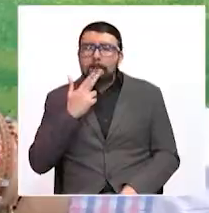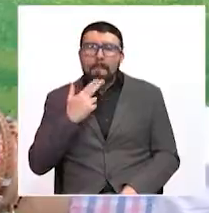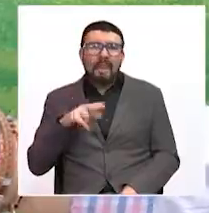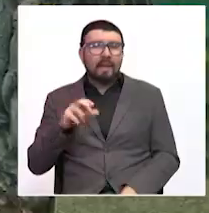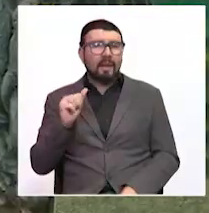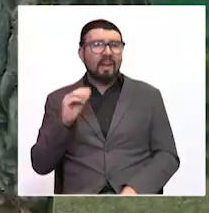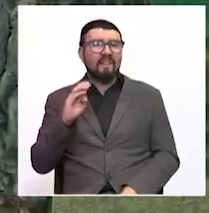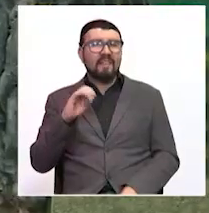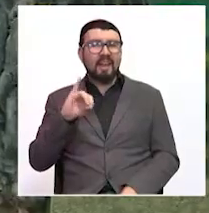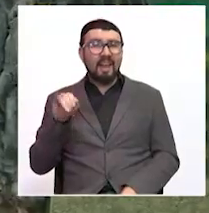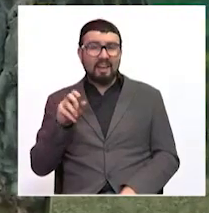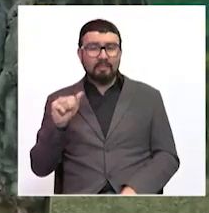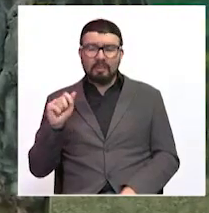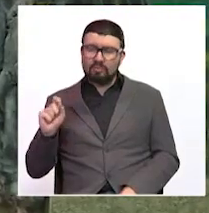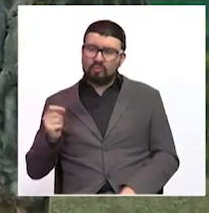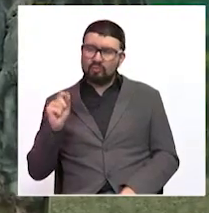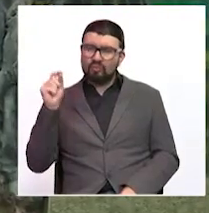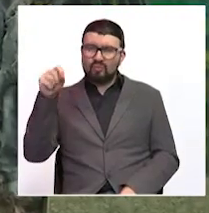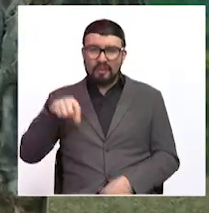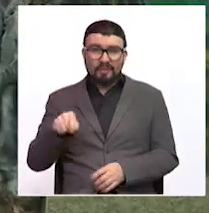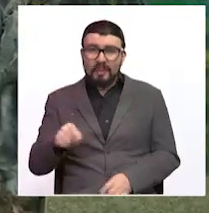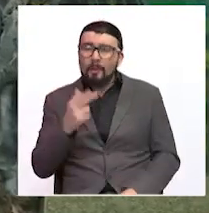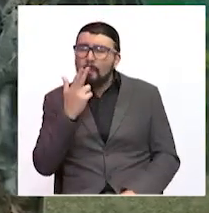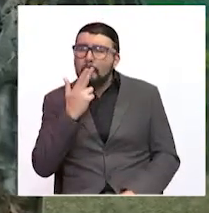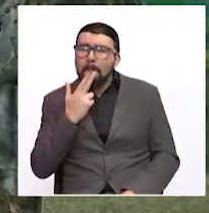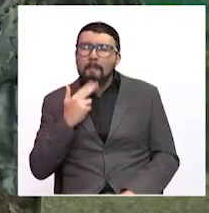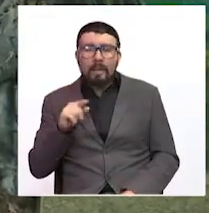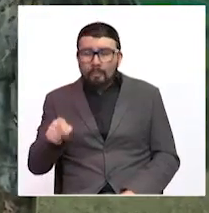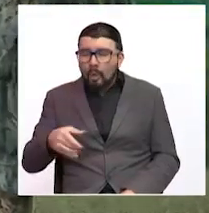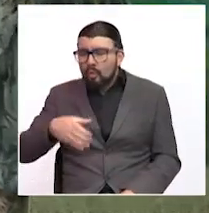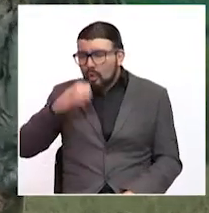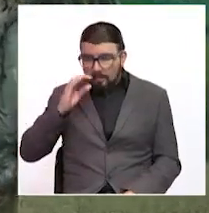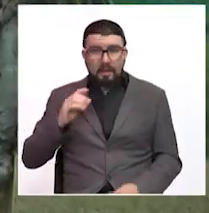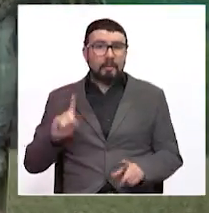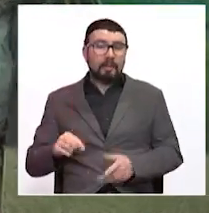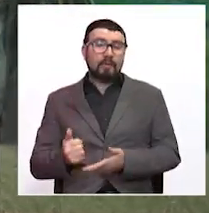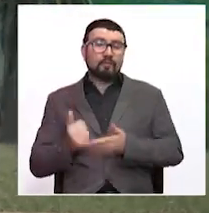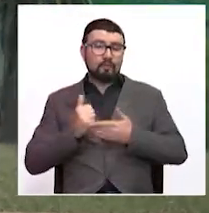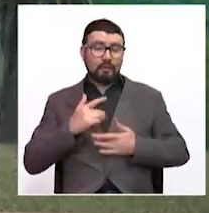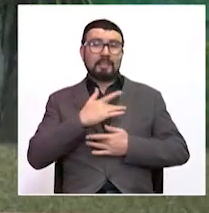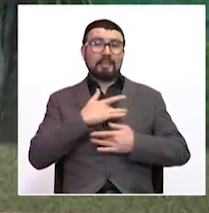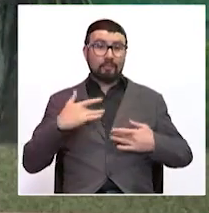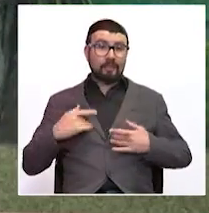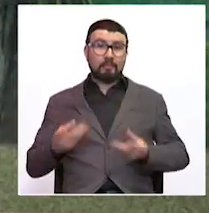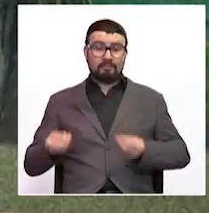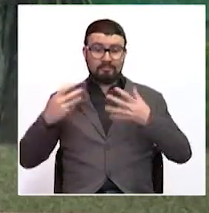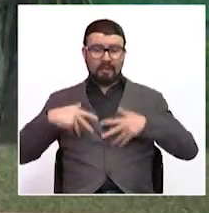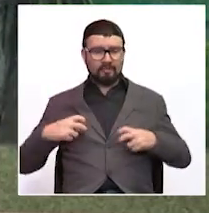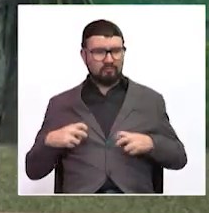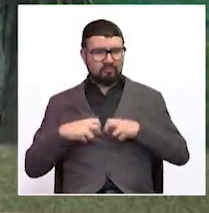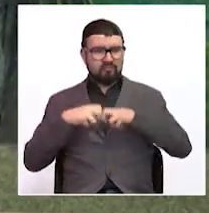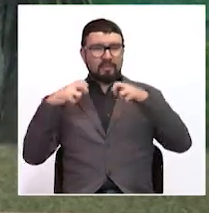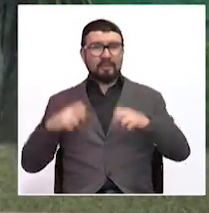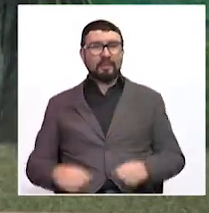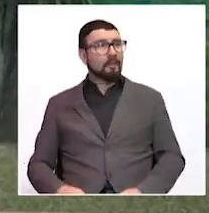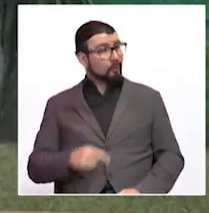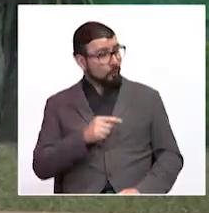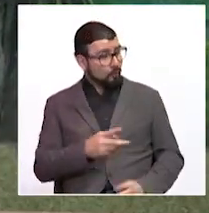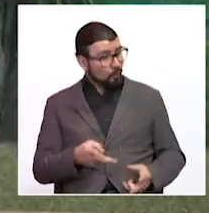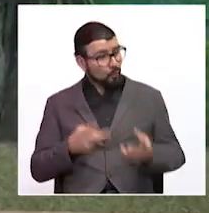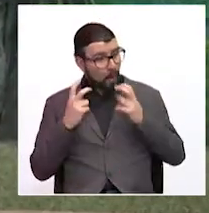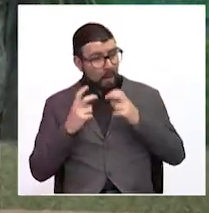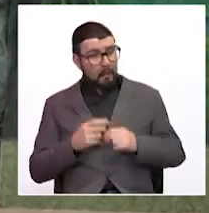entonces nos va a dar supremamente energía y fuera de eso estamos cuidando la salud bueno esto es algo realmente novedoso y